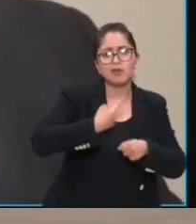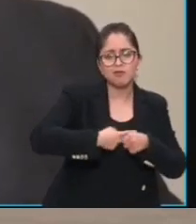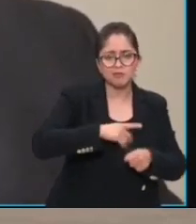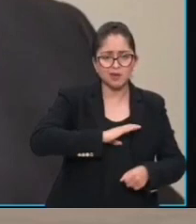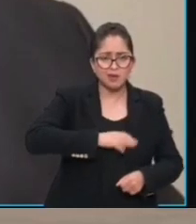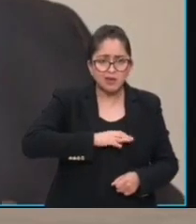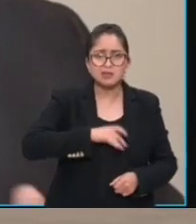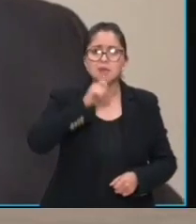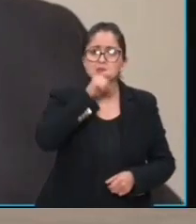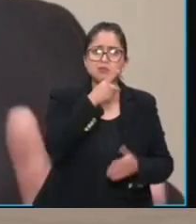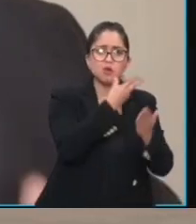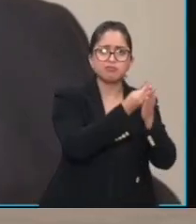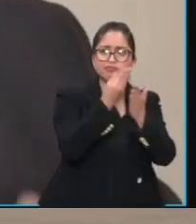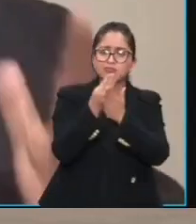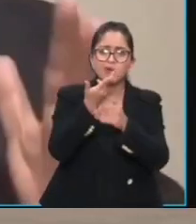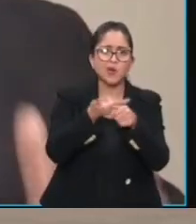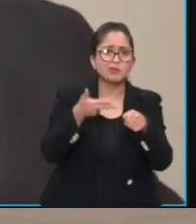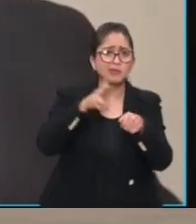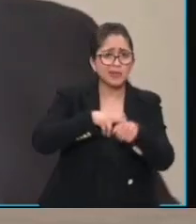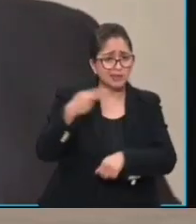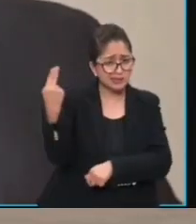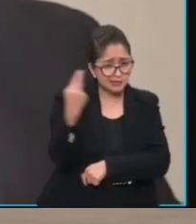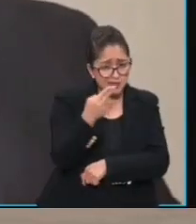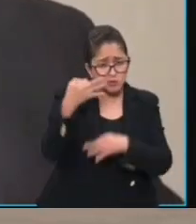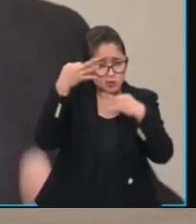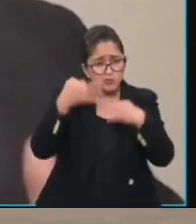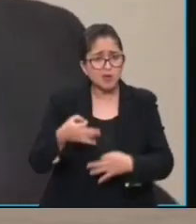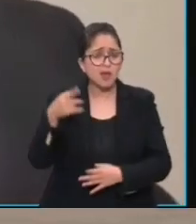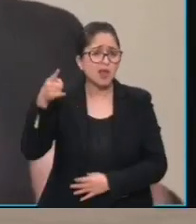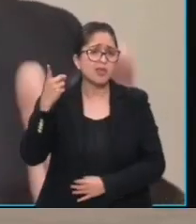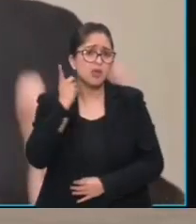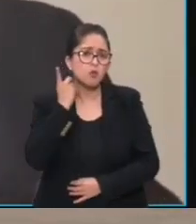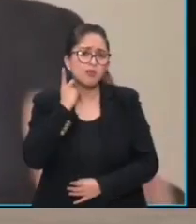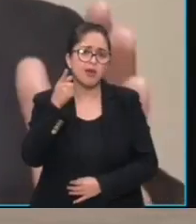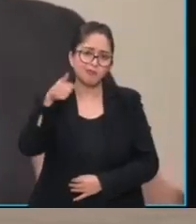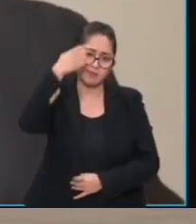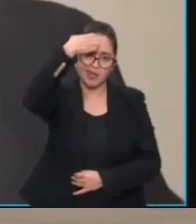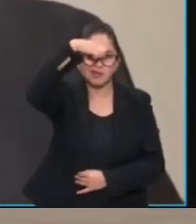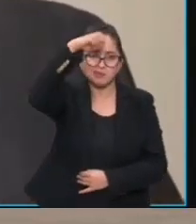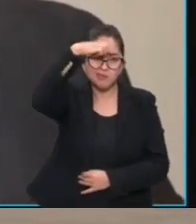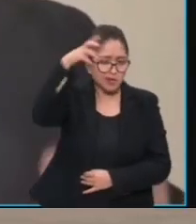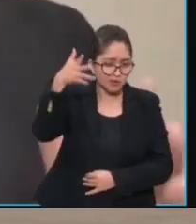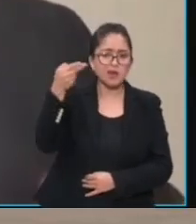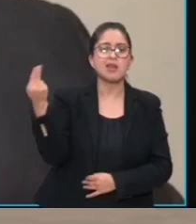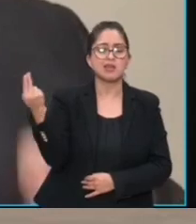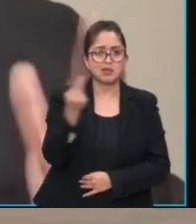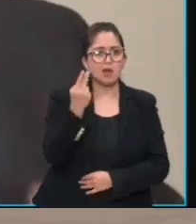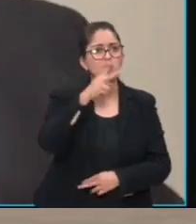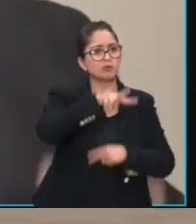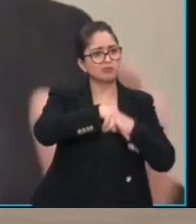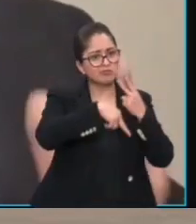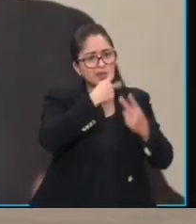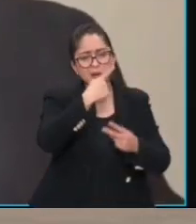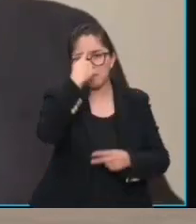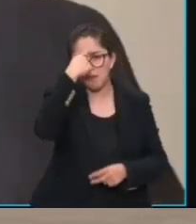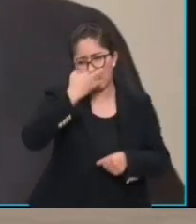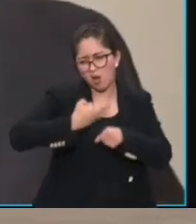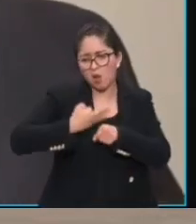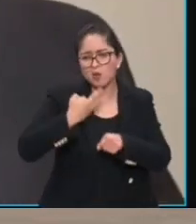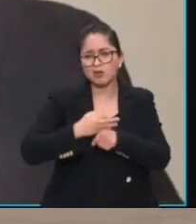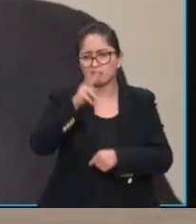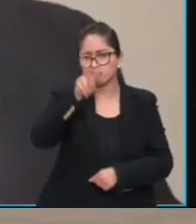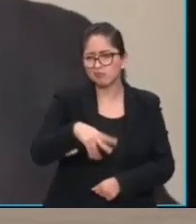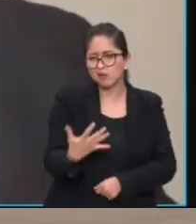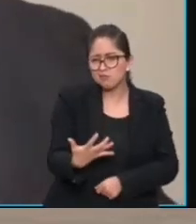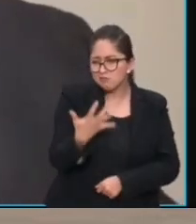hospitales en realidad. Requerimos de diputados con conocimientos que puedan ir y combatir esta penosa situación